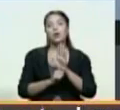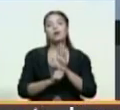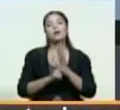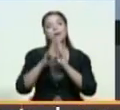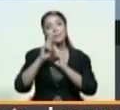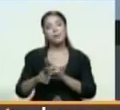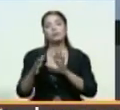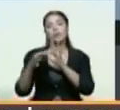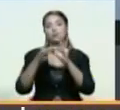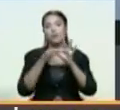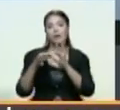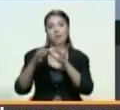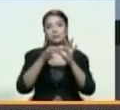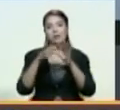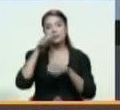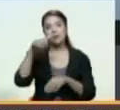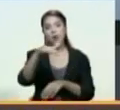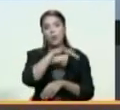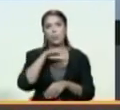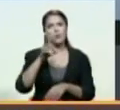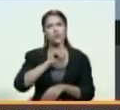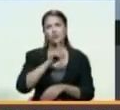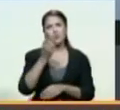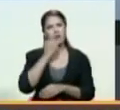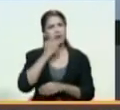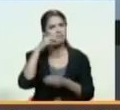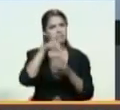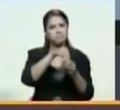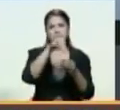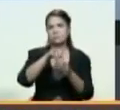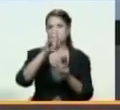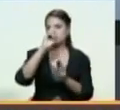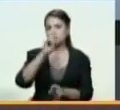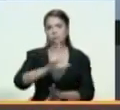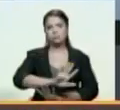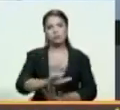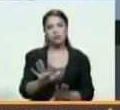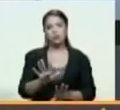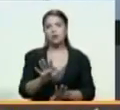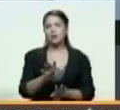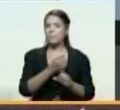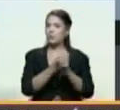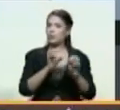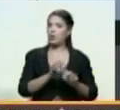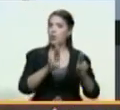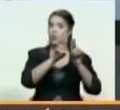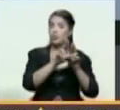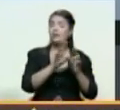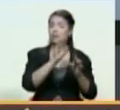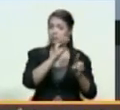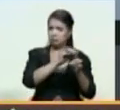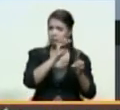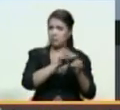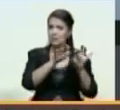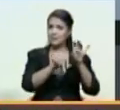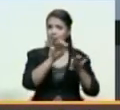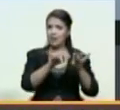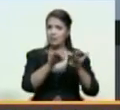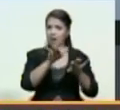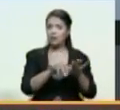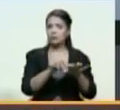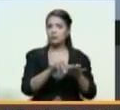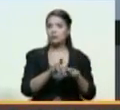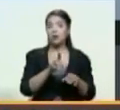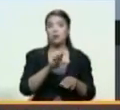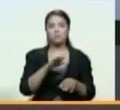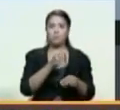a la soberanía de los pueblos, de la no injerencia, de la no intromisión, y no puede Naciones Unidas, y se lo decíamos a su secretario general, quedarse de